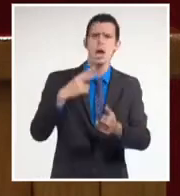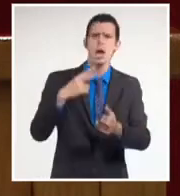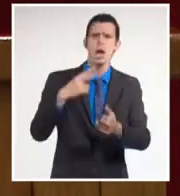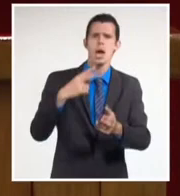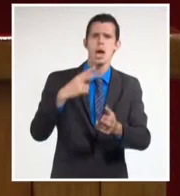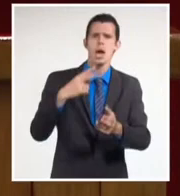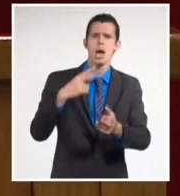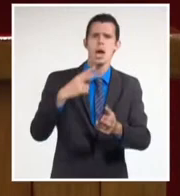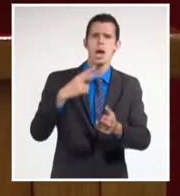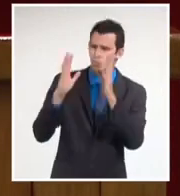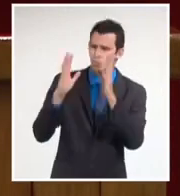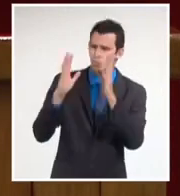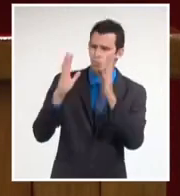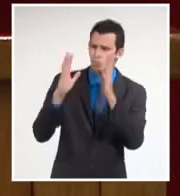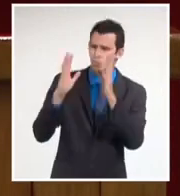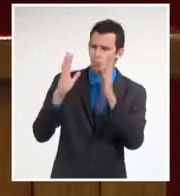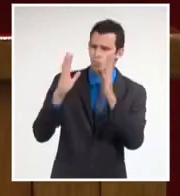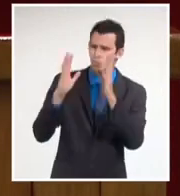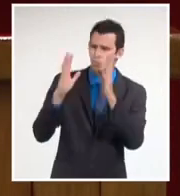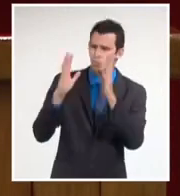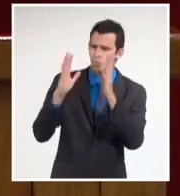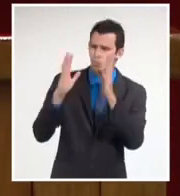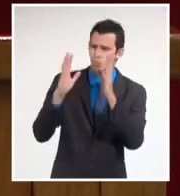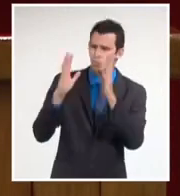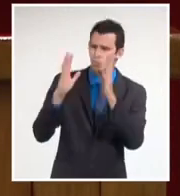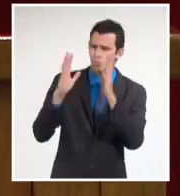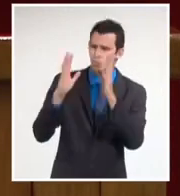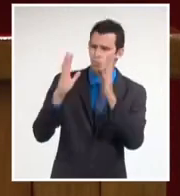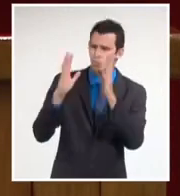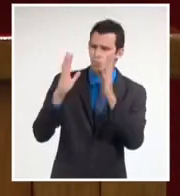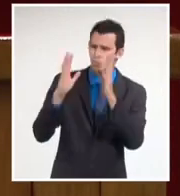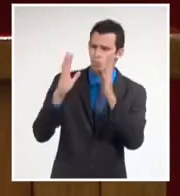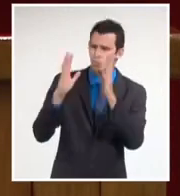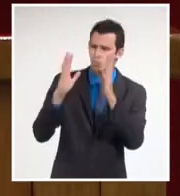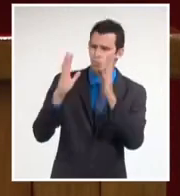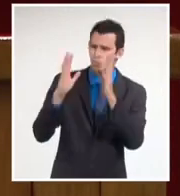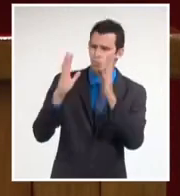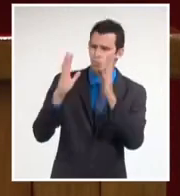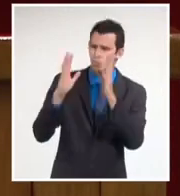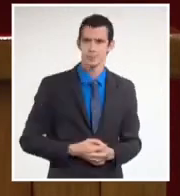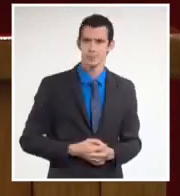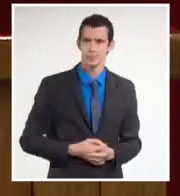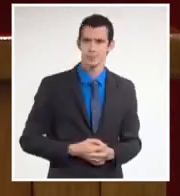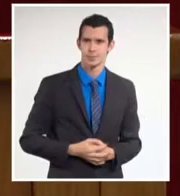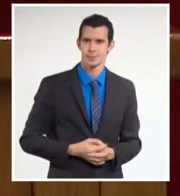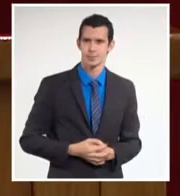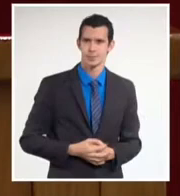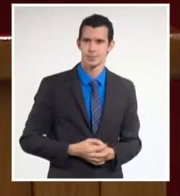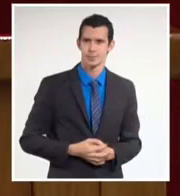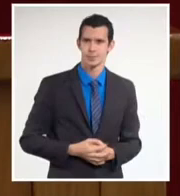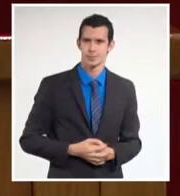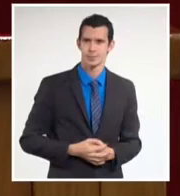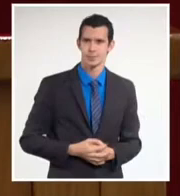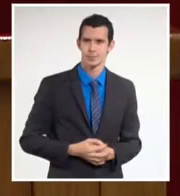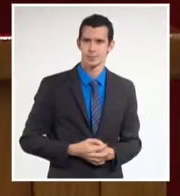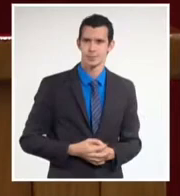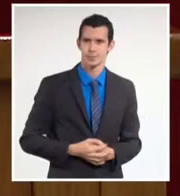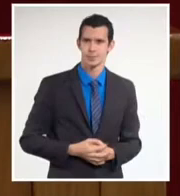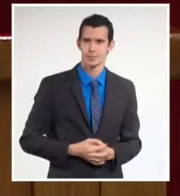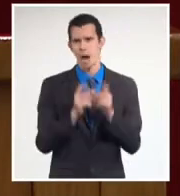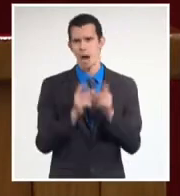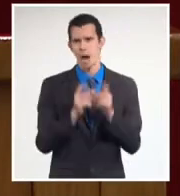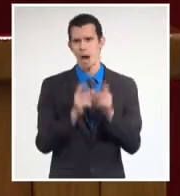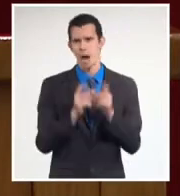comunes. Esa asignatura no se enseña en ninguna escuela política, pero nos conecta de forma más directa con